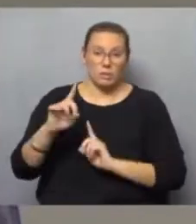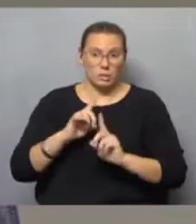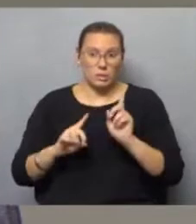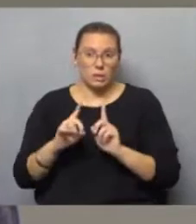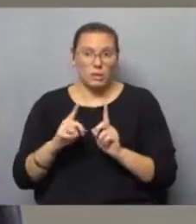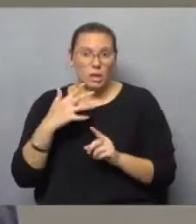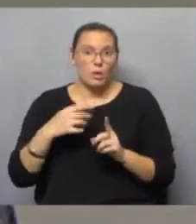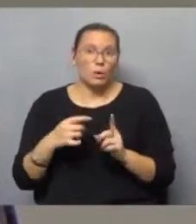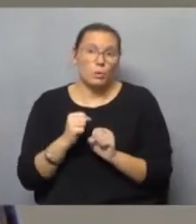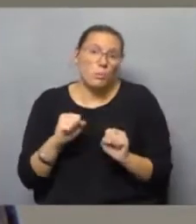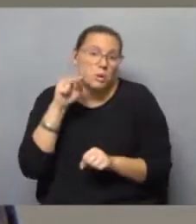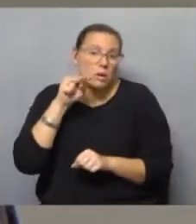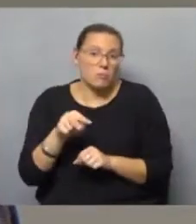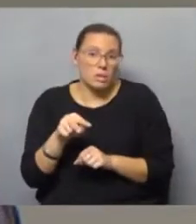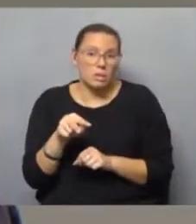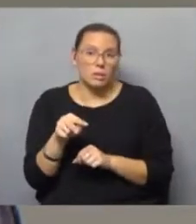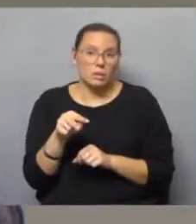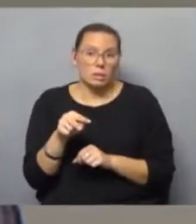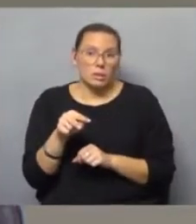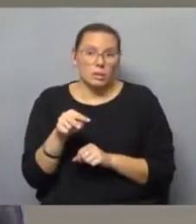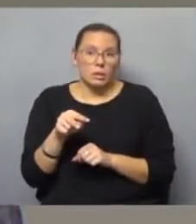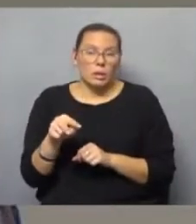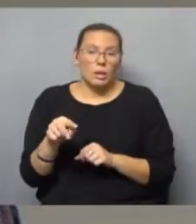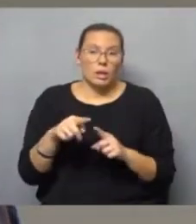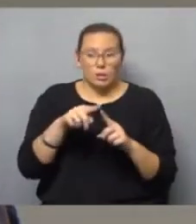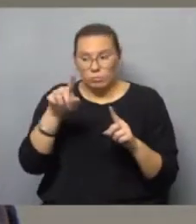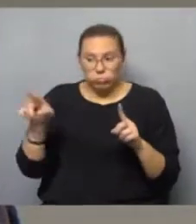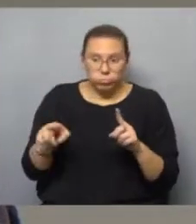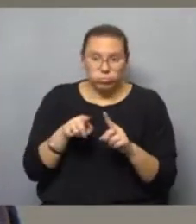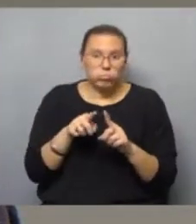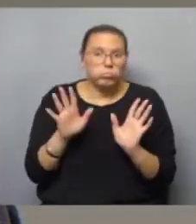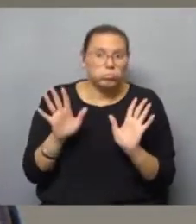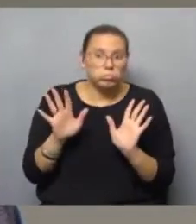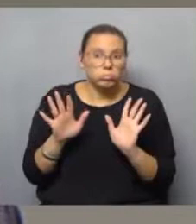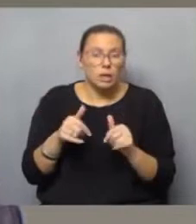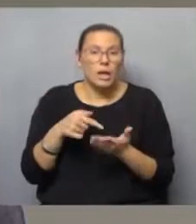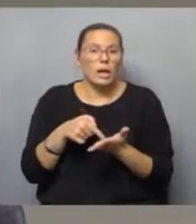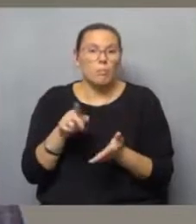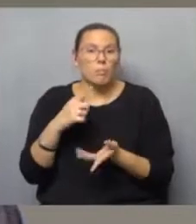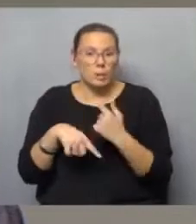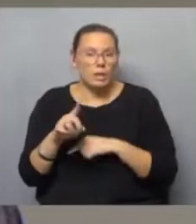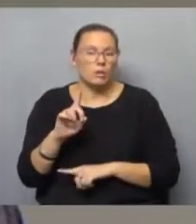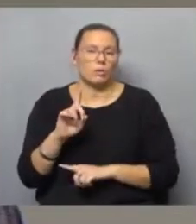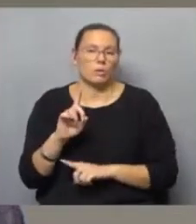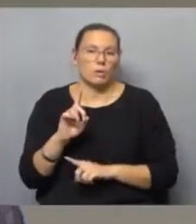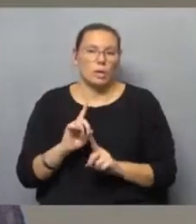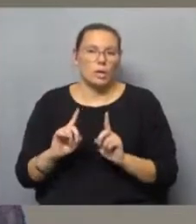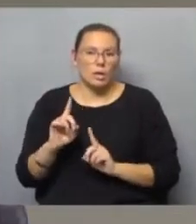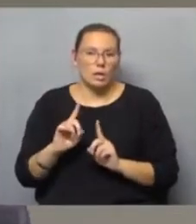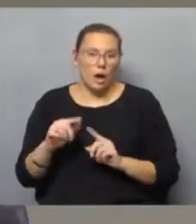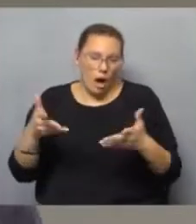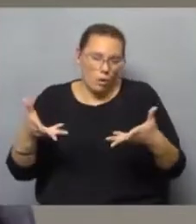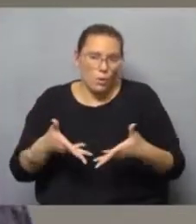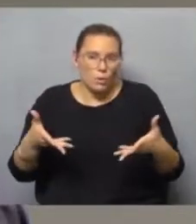que pasa o a lo que uno puede ver en un radio acotado en torno a la capital, pero en buena parte de lo que es